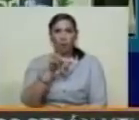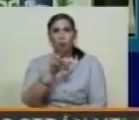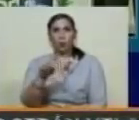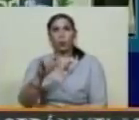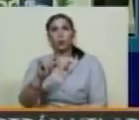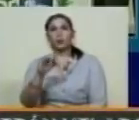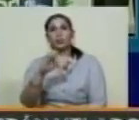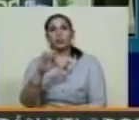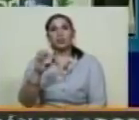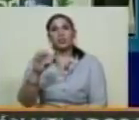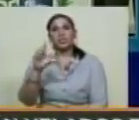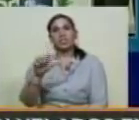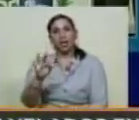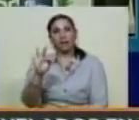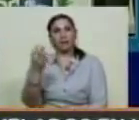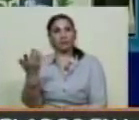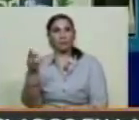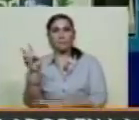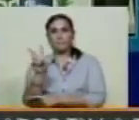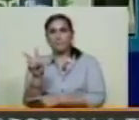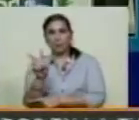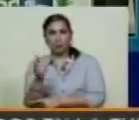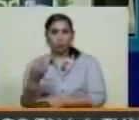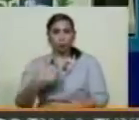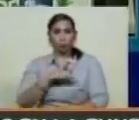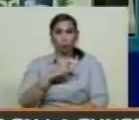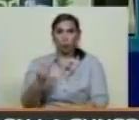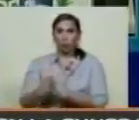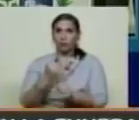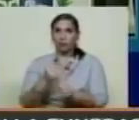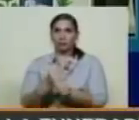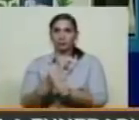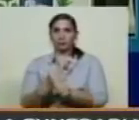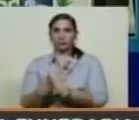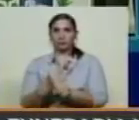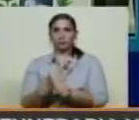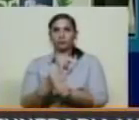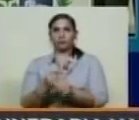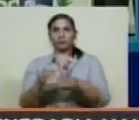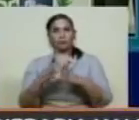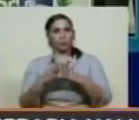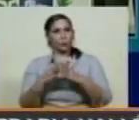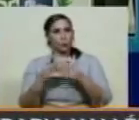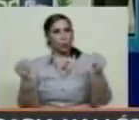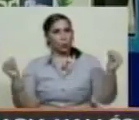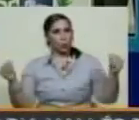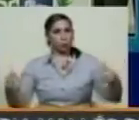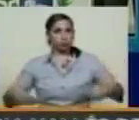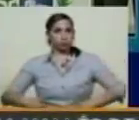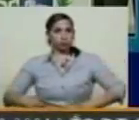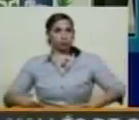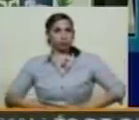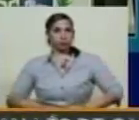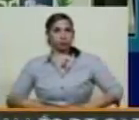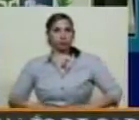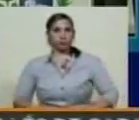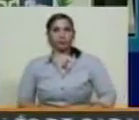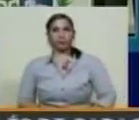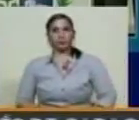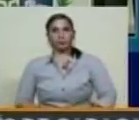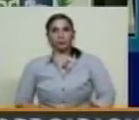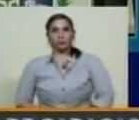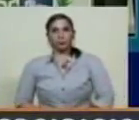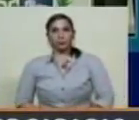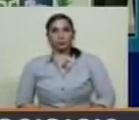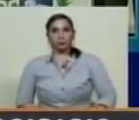y vamos a trabajar. Le prometemos, le juramos que trabajaremos con todo nuestro empeño para que este apenas sea, aunque suena